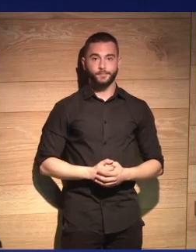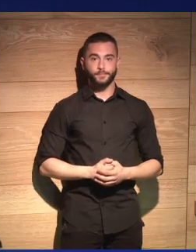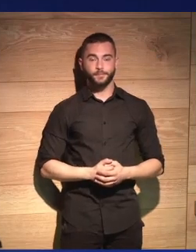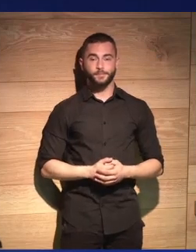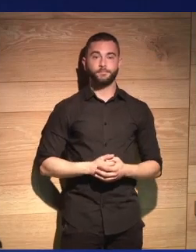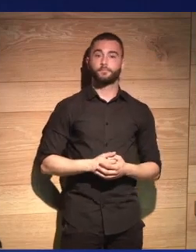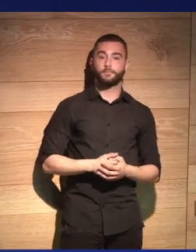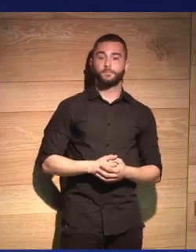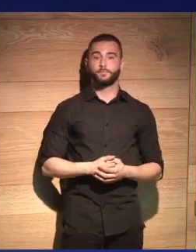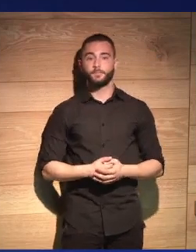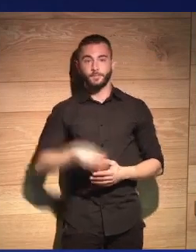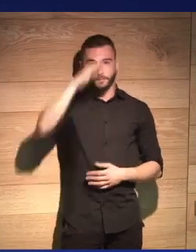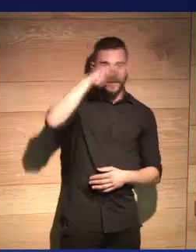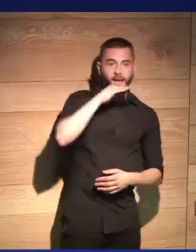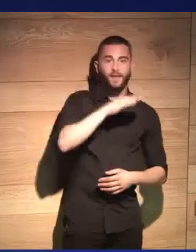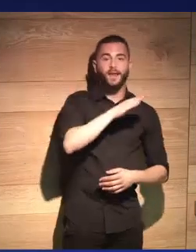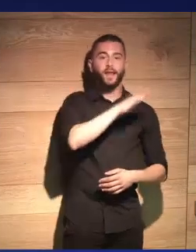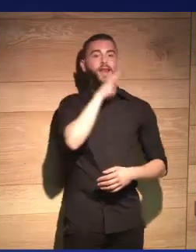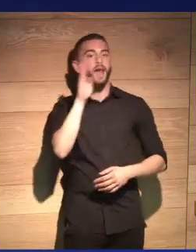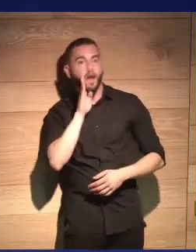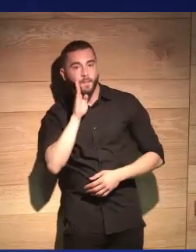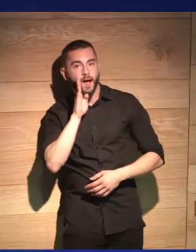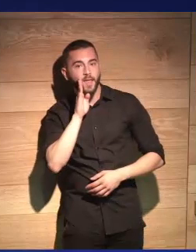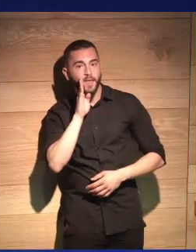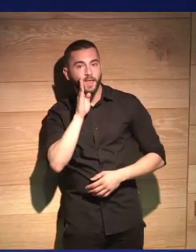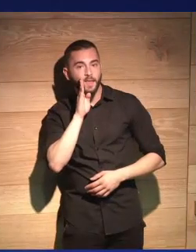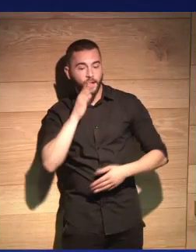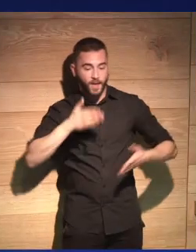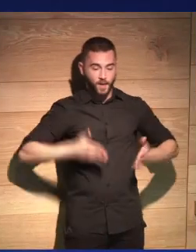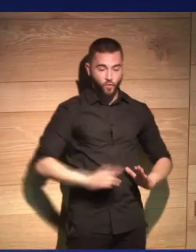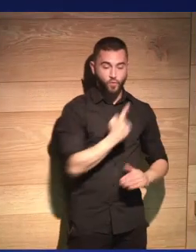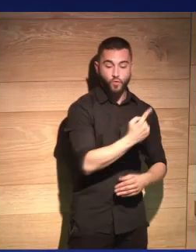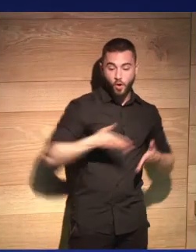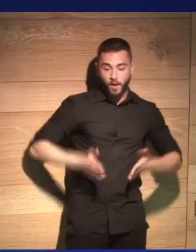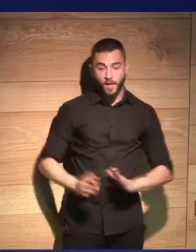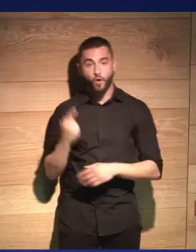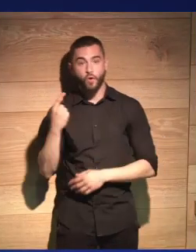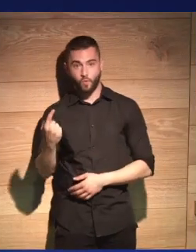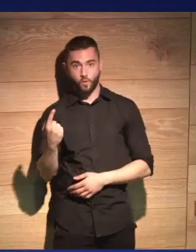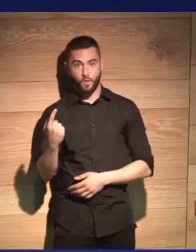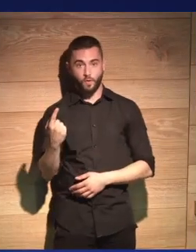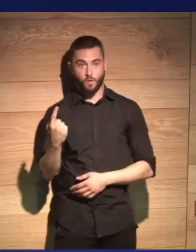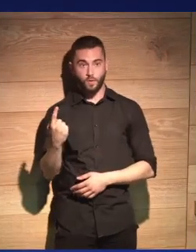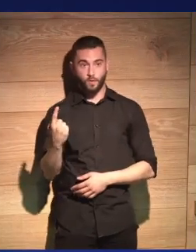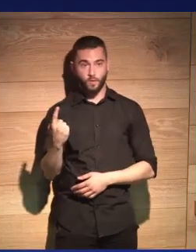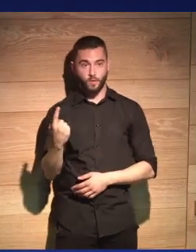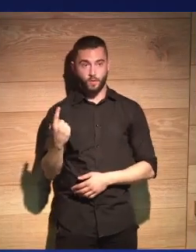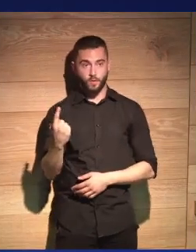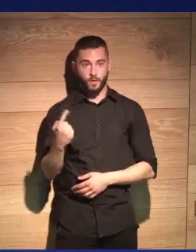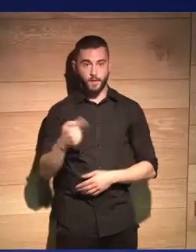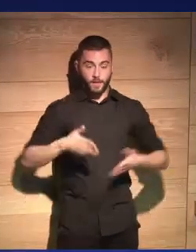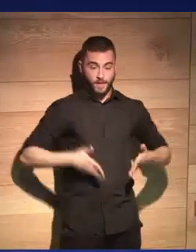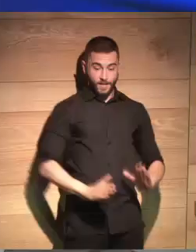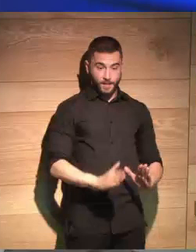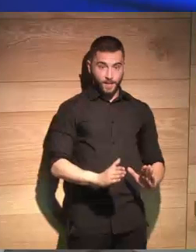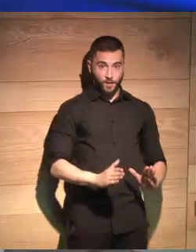parte de la pareja, el padre y la madre, aporta un hijo a la familia. Es decir, el hijo, cuya voz escucharon en